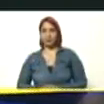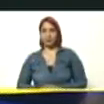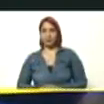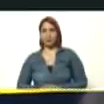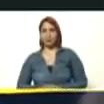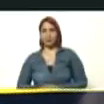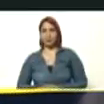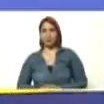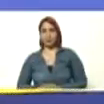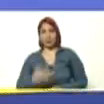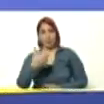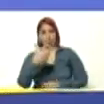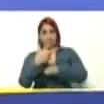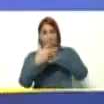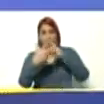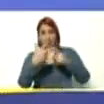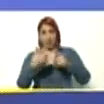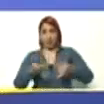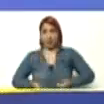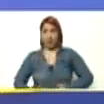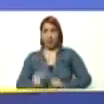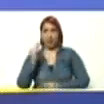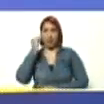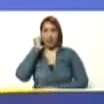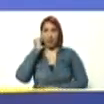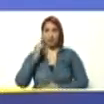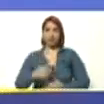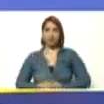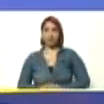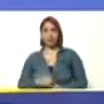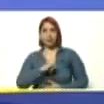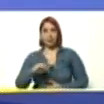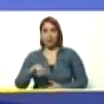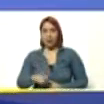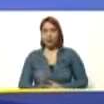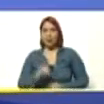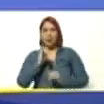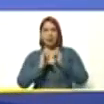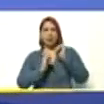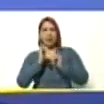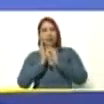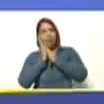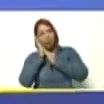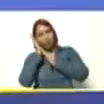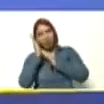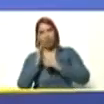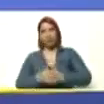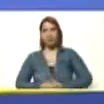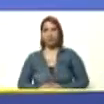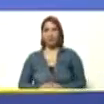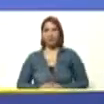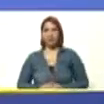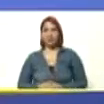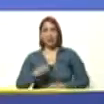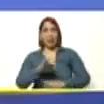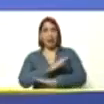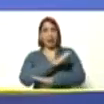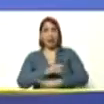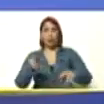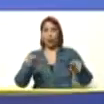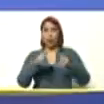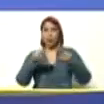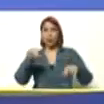A sus tres hijas, ya la chiquitica se durmió. Estaba cantando el himno